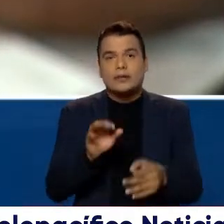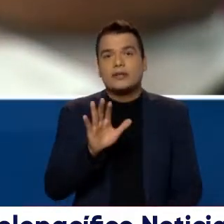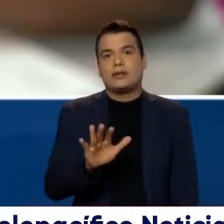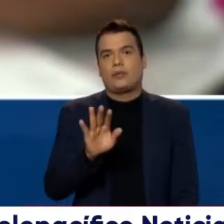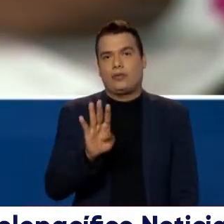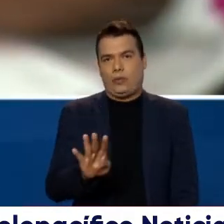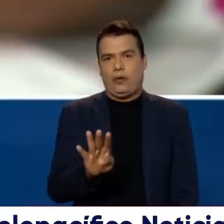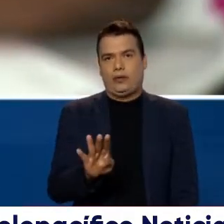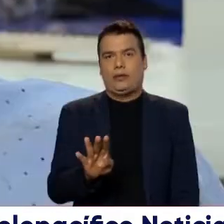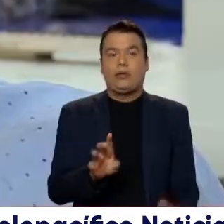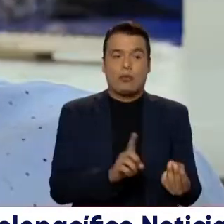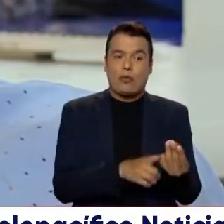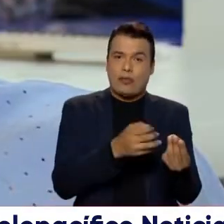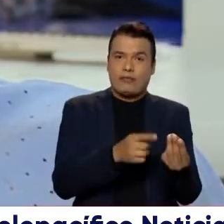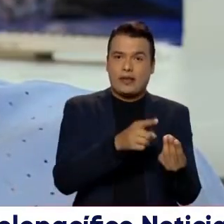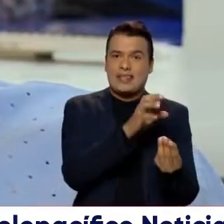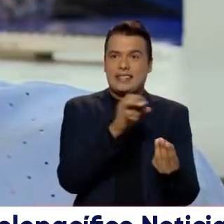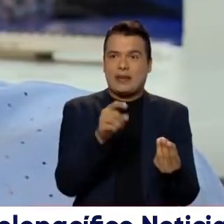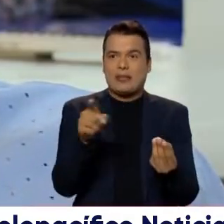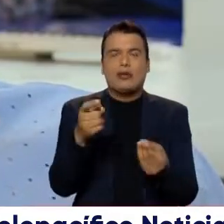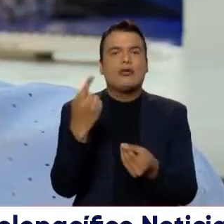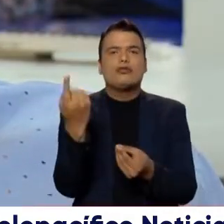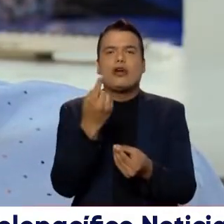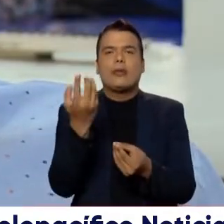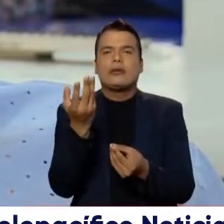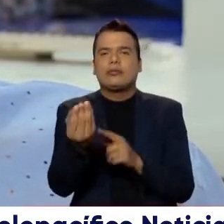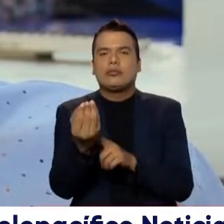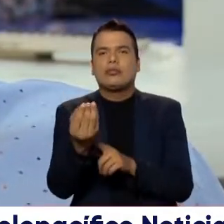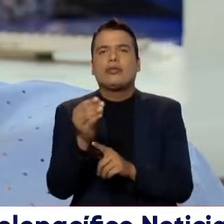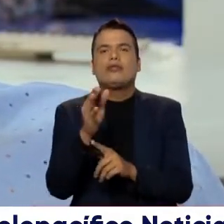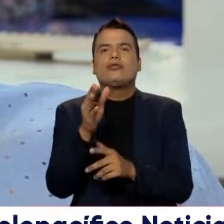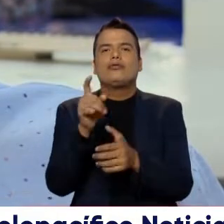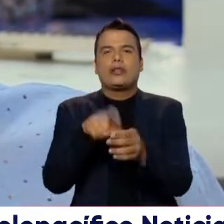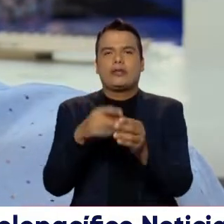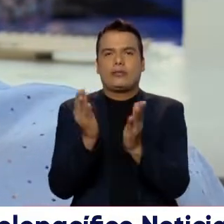de 100. Solamente de esos 54,